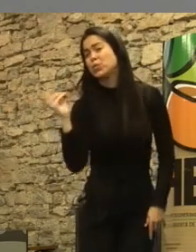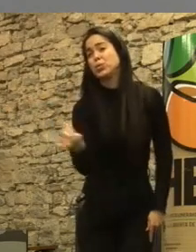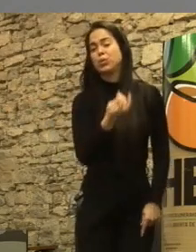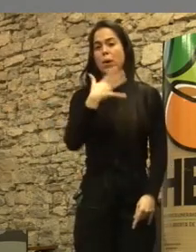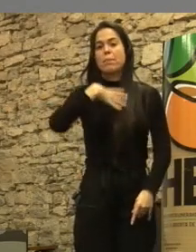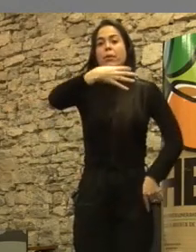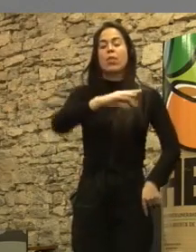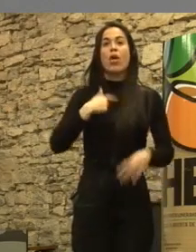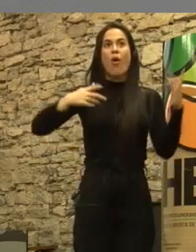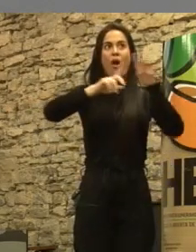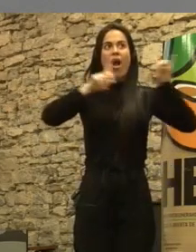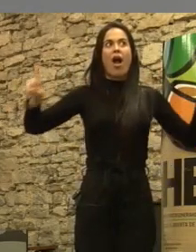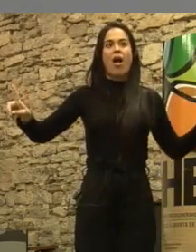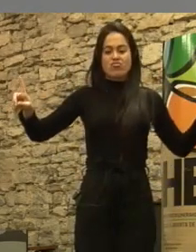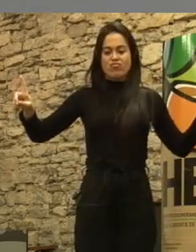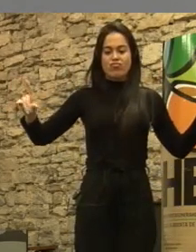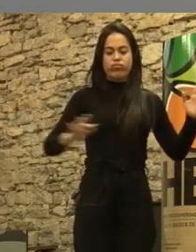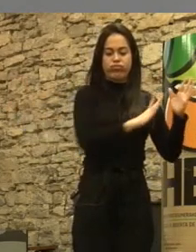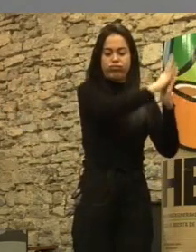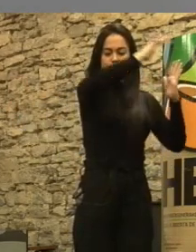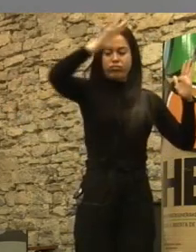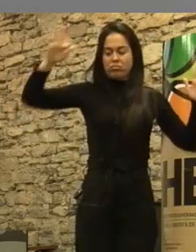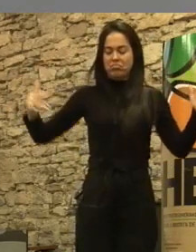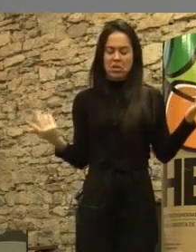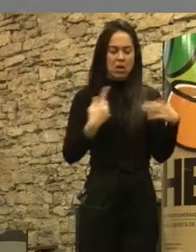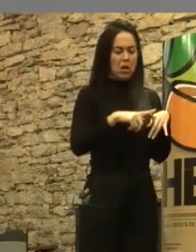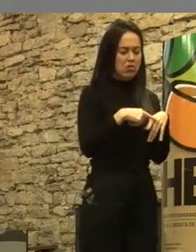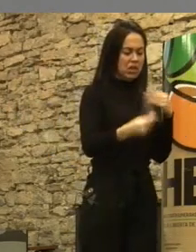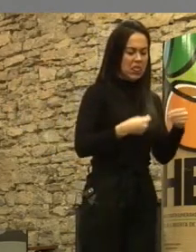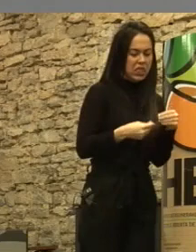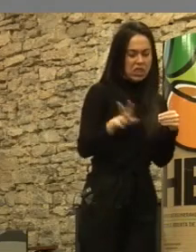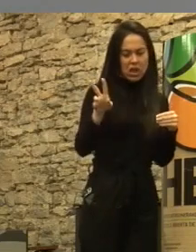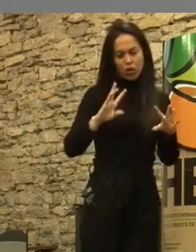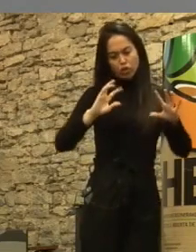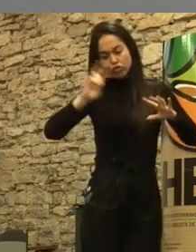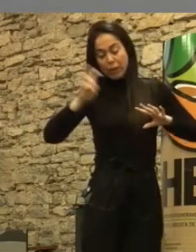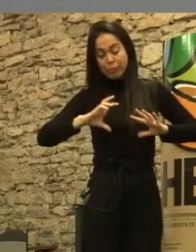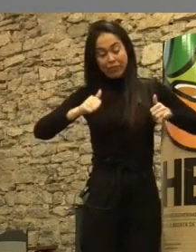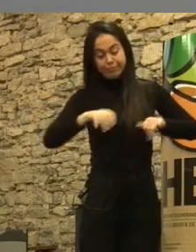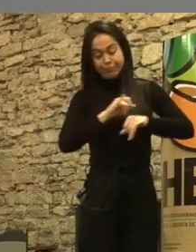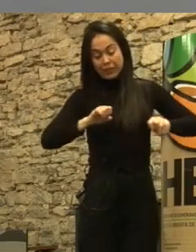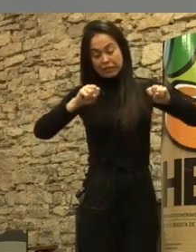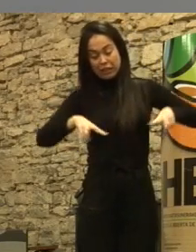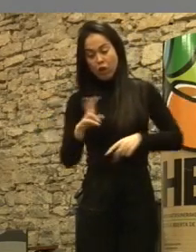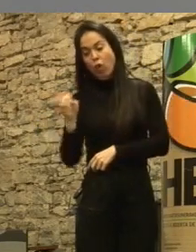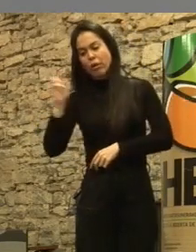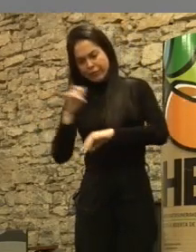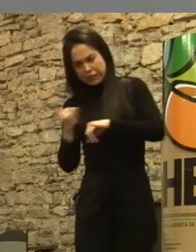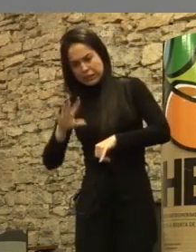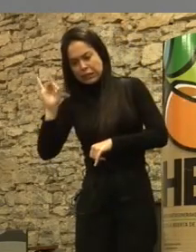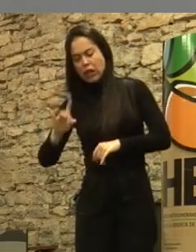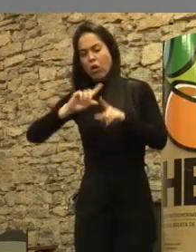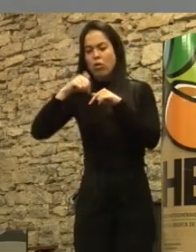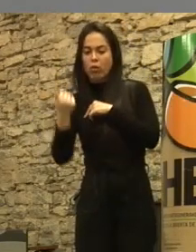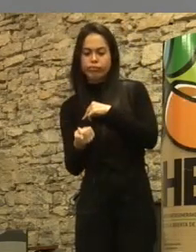de hecho, me pasé ese año donde estaba como haciendo muchas cosas que ya hice, otras que empecé, otras que acabé, otras que documenté, y realmente es un catálogo bastante extenso